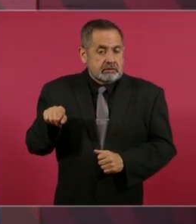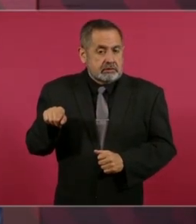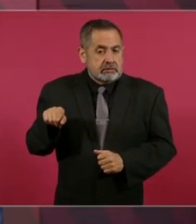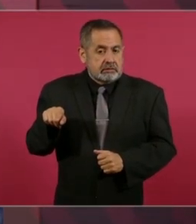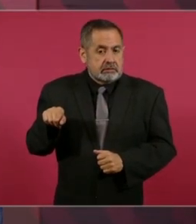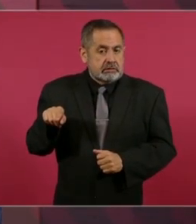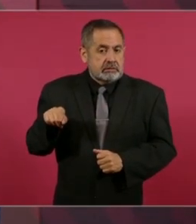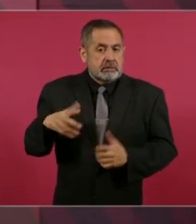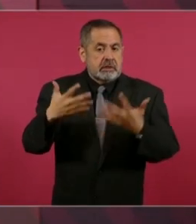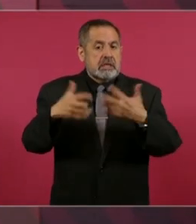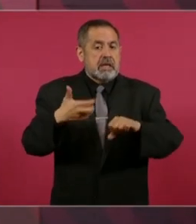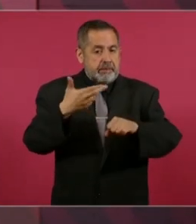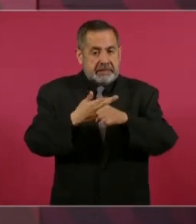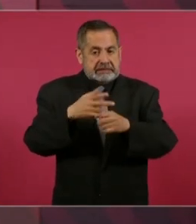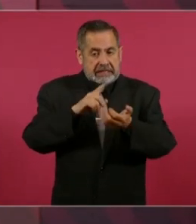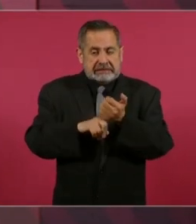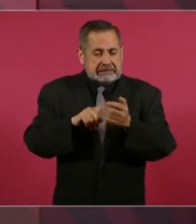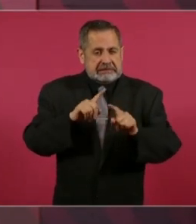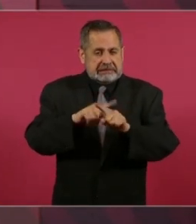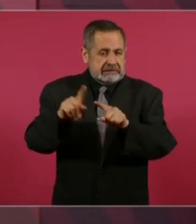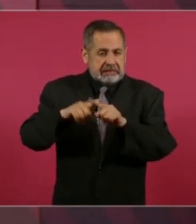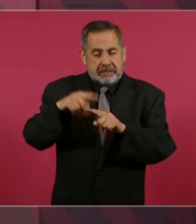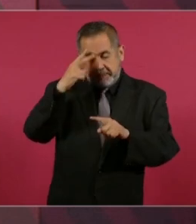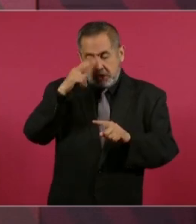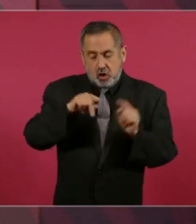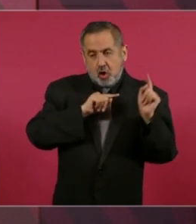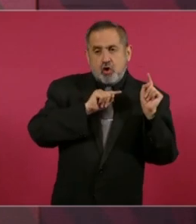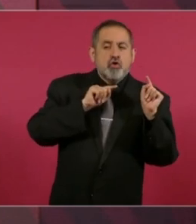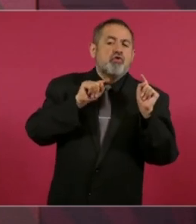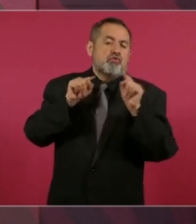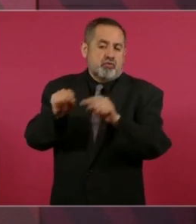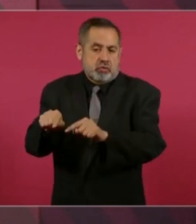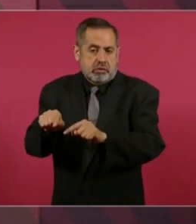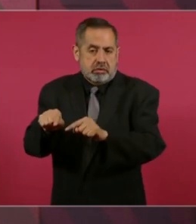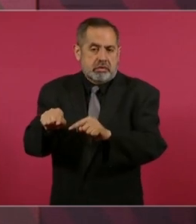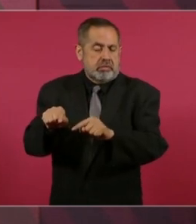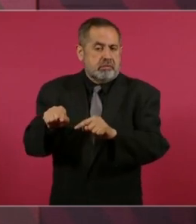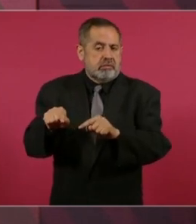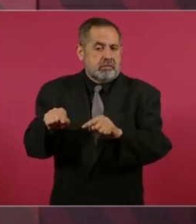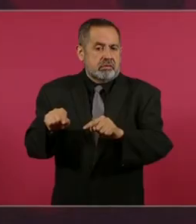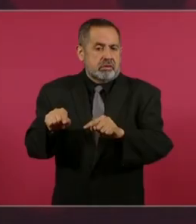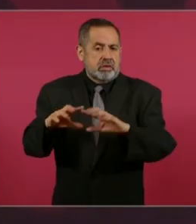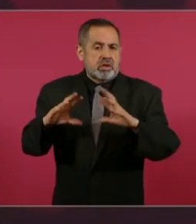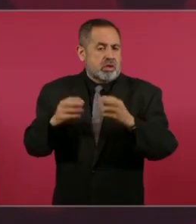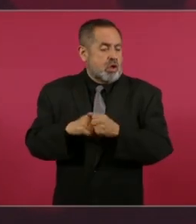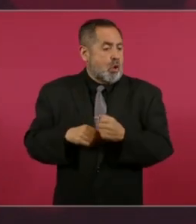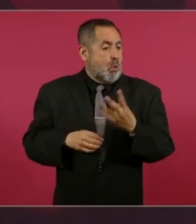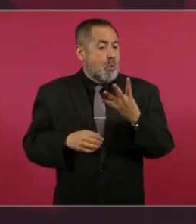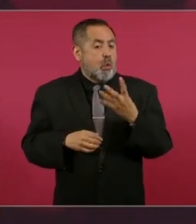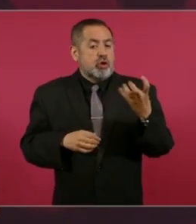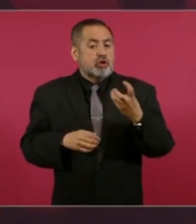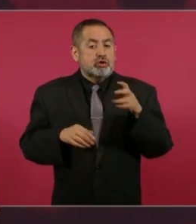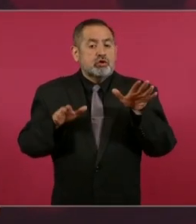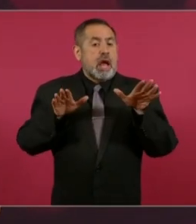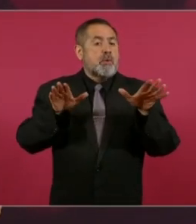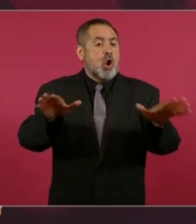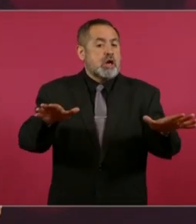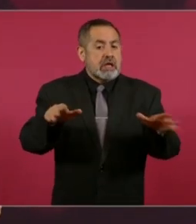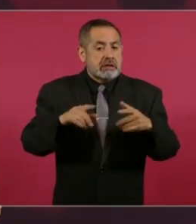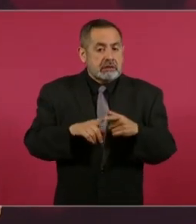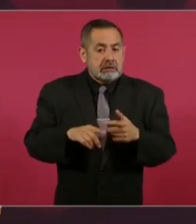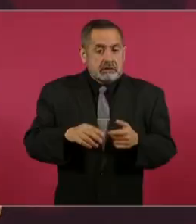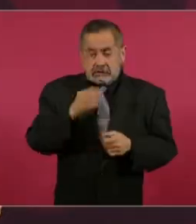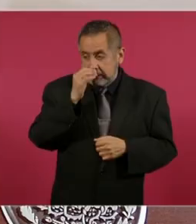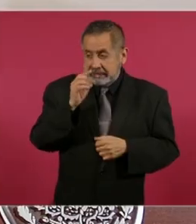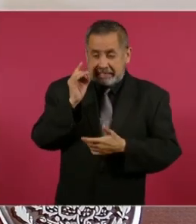de las empresas de transporte de México es de 400 aviones. Y solo